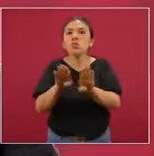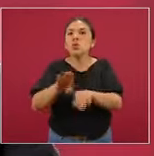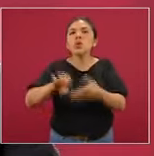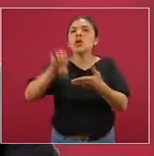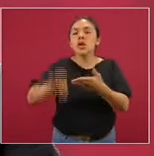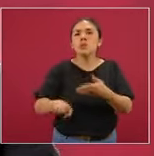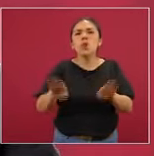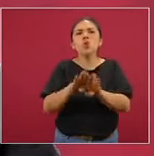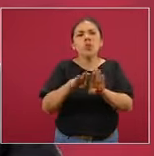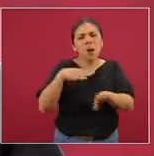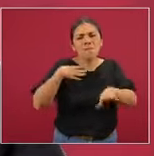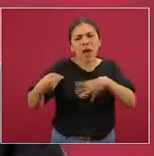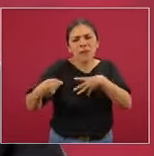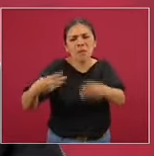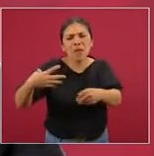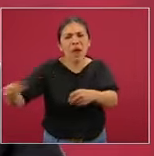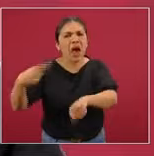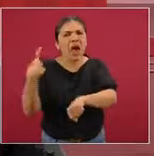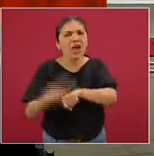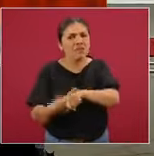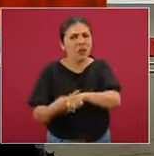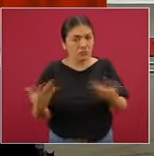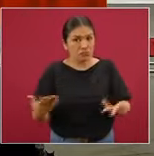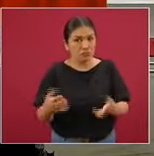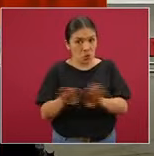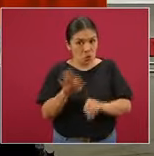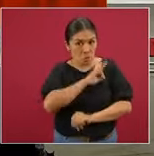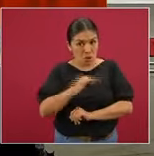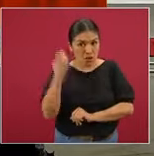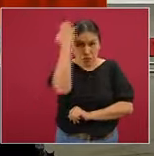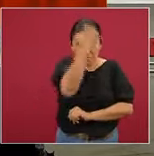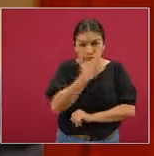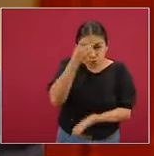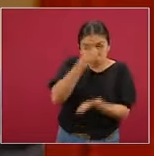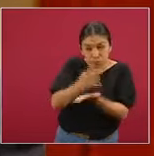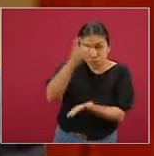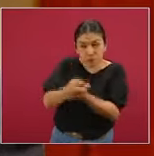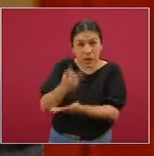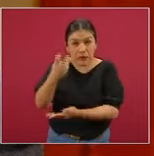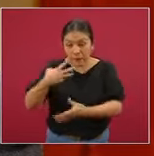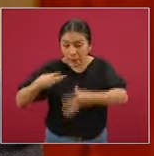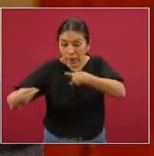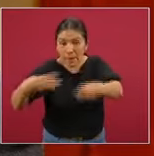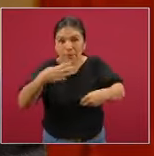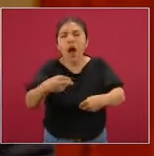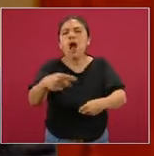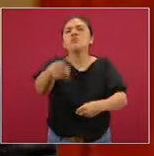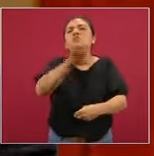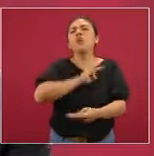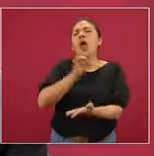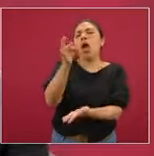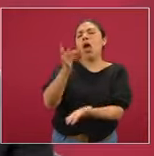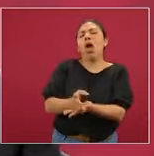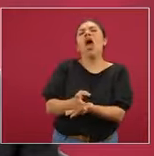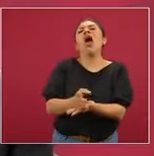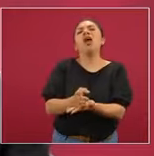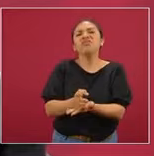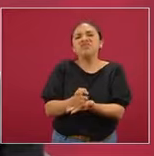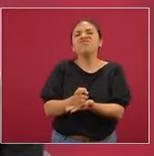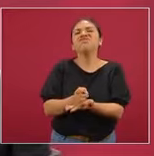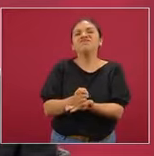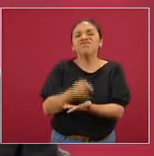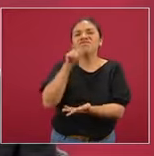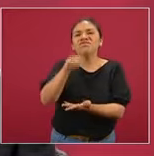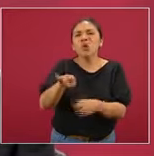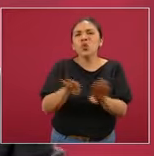transmisión de la enfermedad. Y aunque uno no puede verificar el proceso de transmisión, uno puede reconocer los patrones